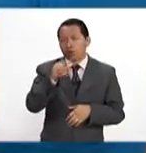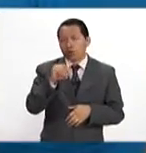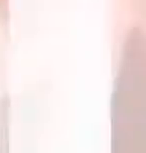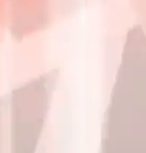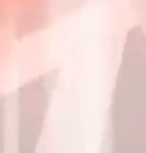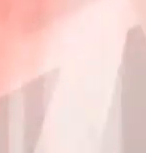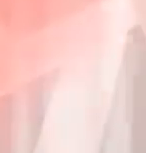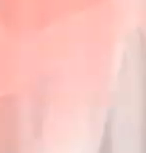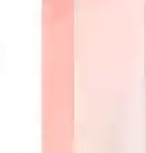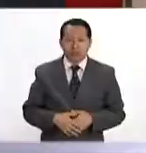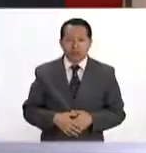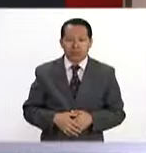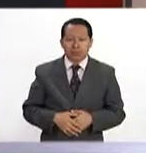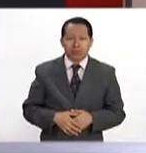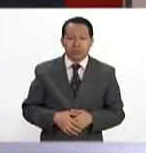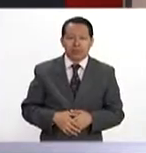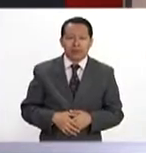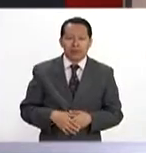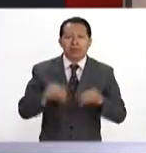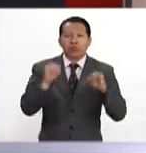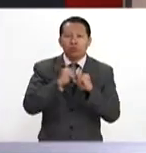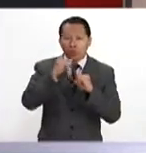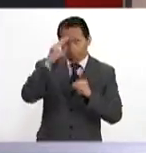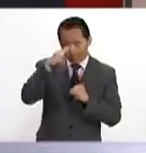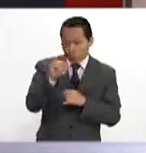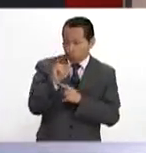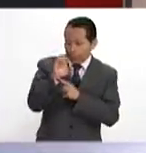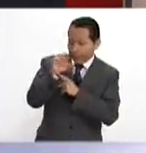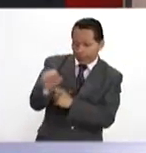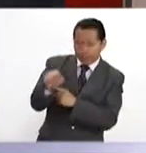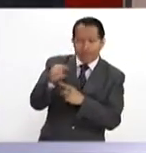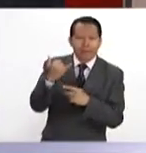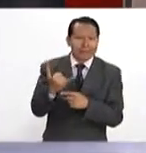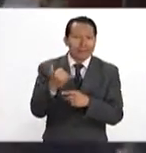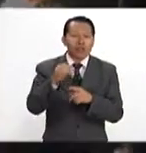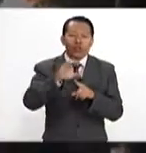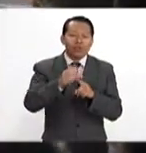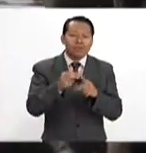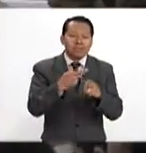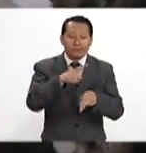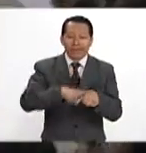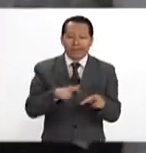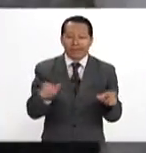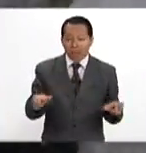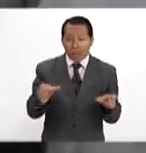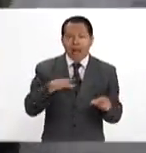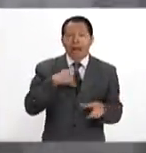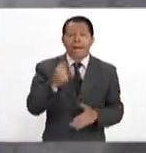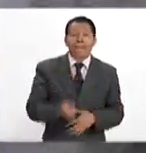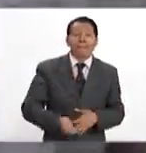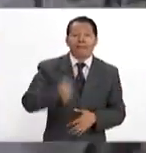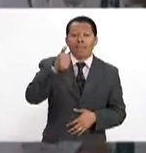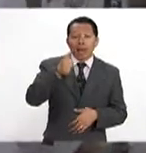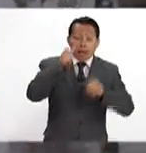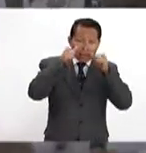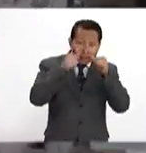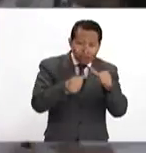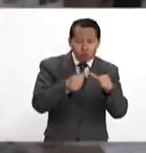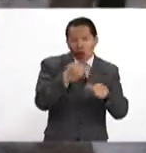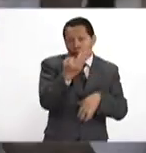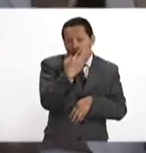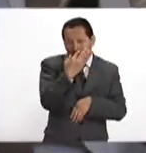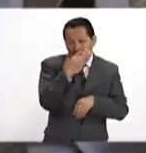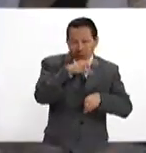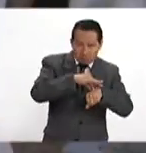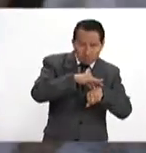López. El Instituto Mexicano del Seguro Social y la Comisión Nacional de Seguridad llevaron por primera vez atención médica especializada a